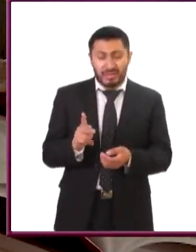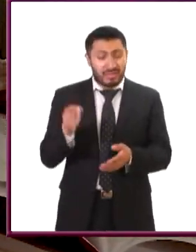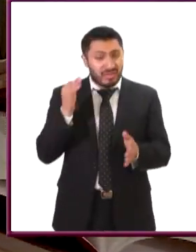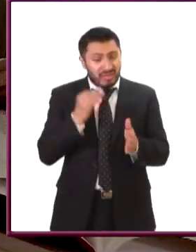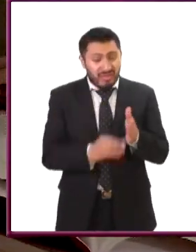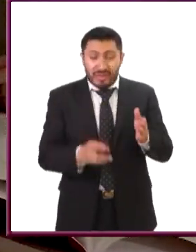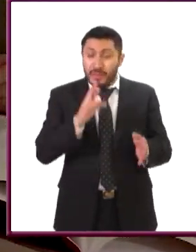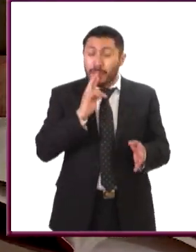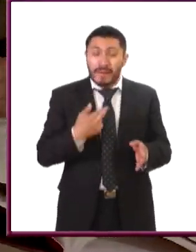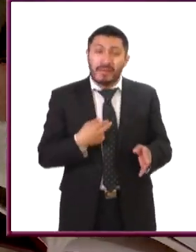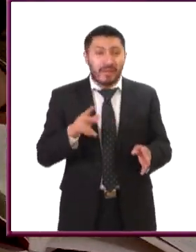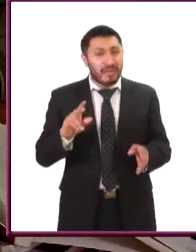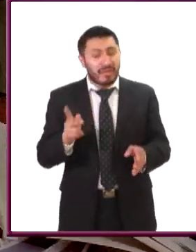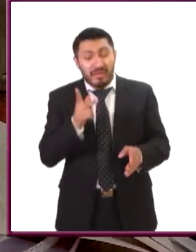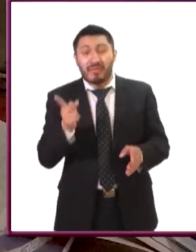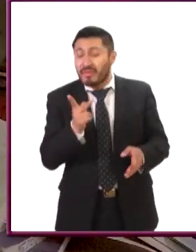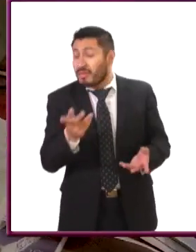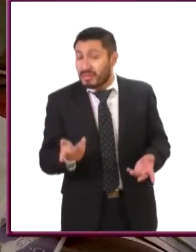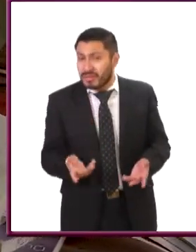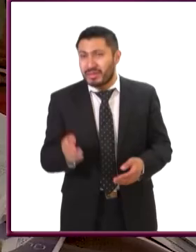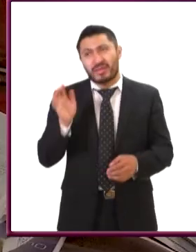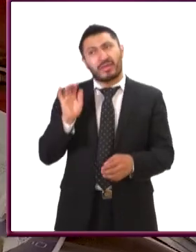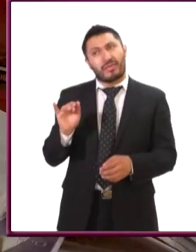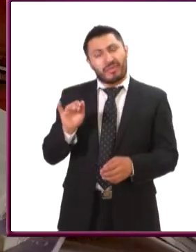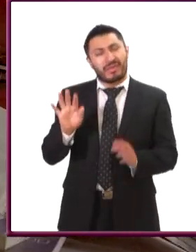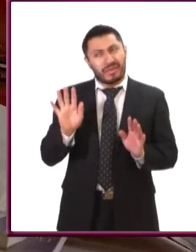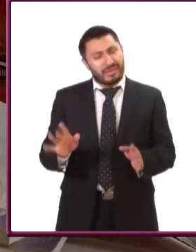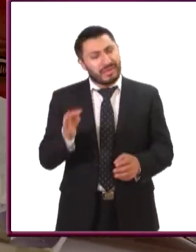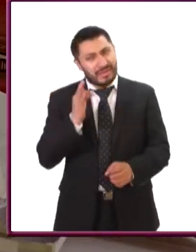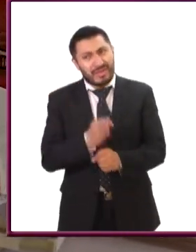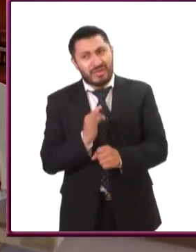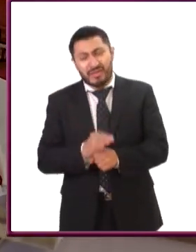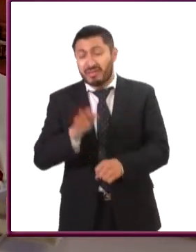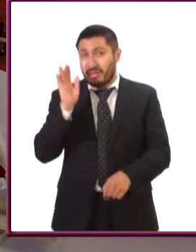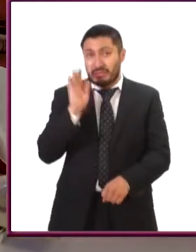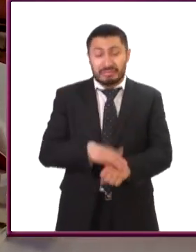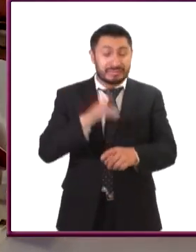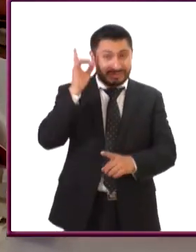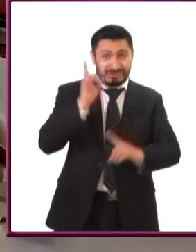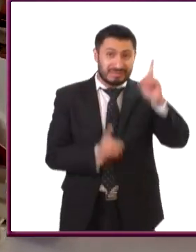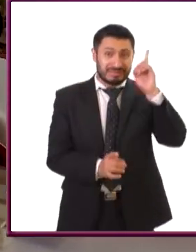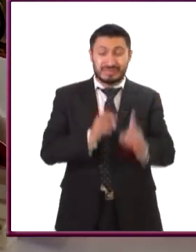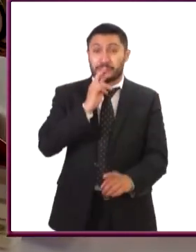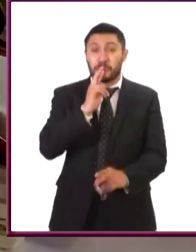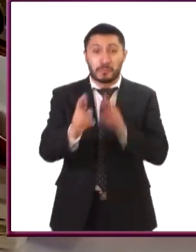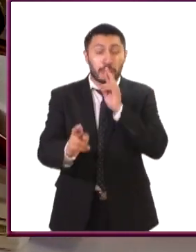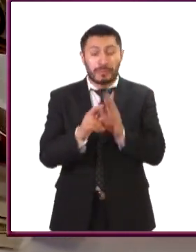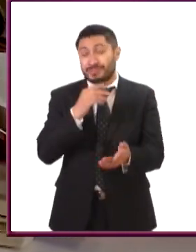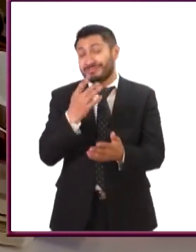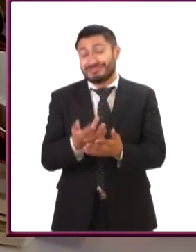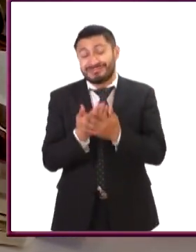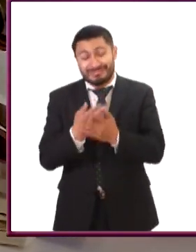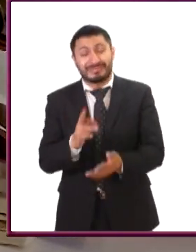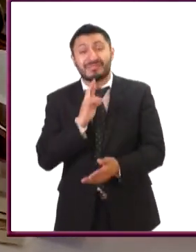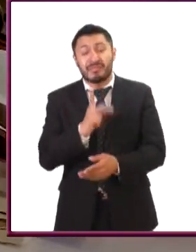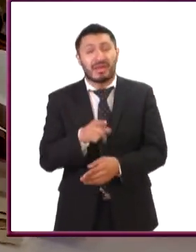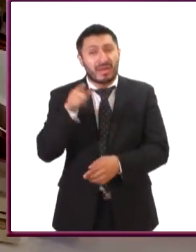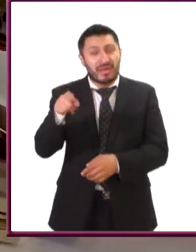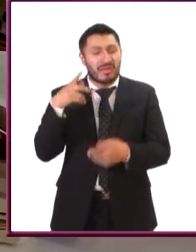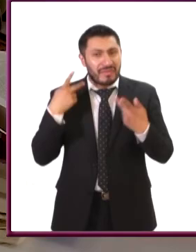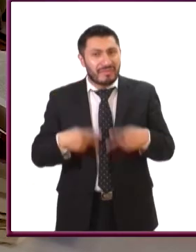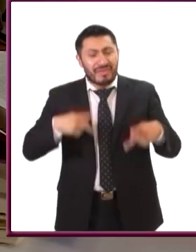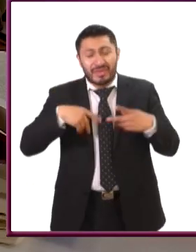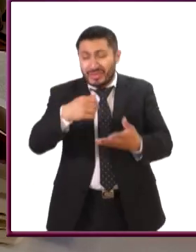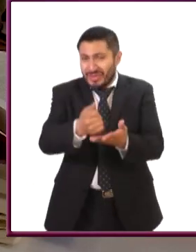Oye, Dinara, pero todavía no me respondes la otra pregunta. Amigo, es un momento de esos en los que tienes más preguntas que respuestas.